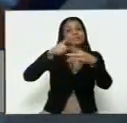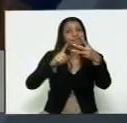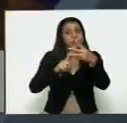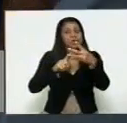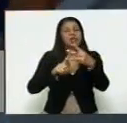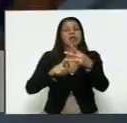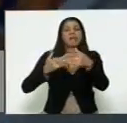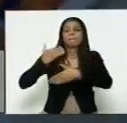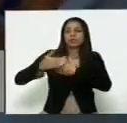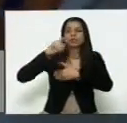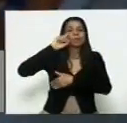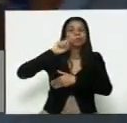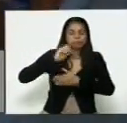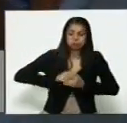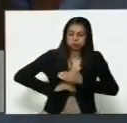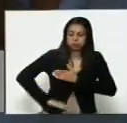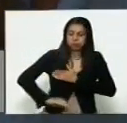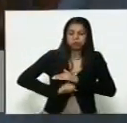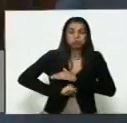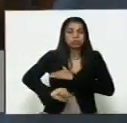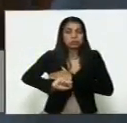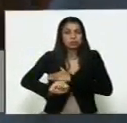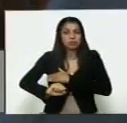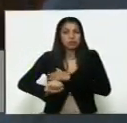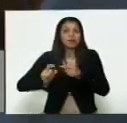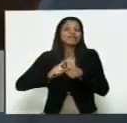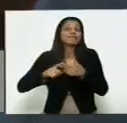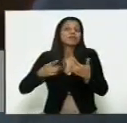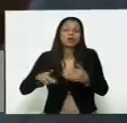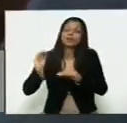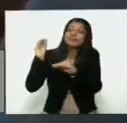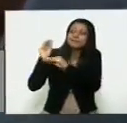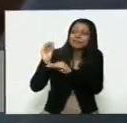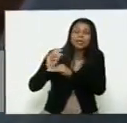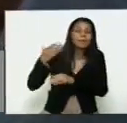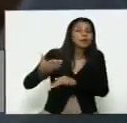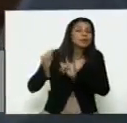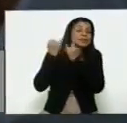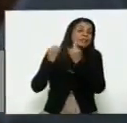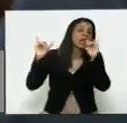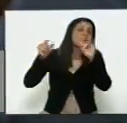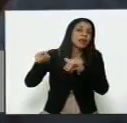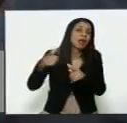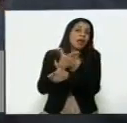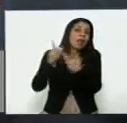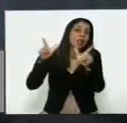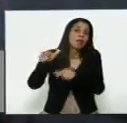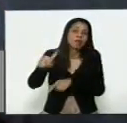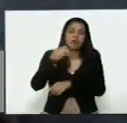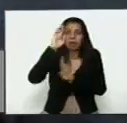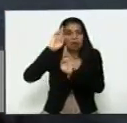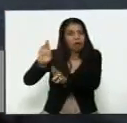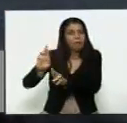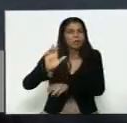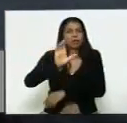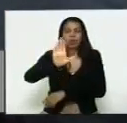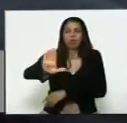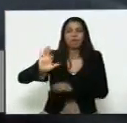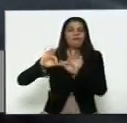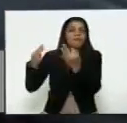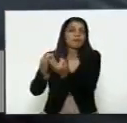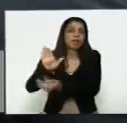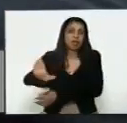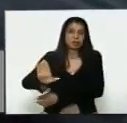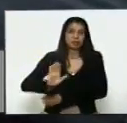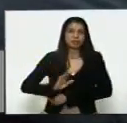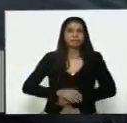el parto y el nacimiento, por lo que debe garantizarse su autonomía, libertad y respeto durante dichos